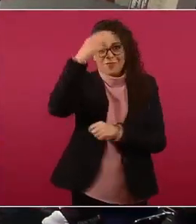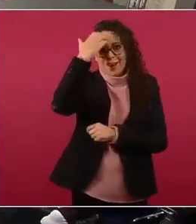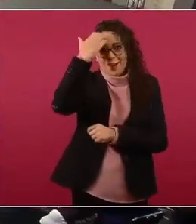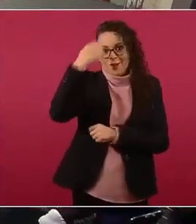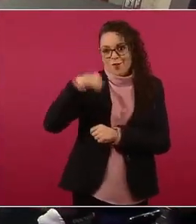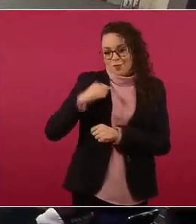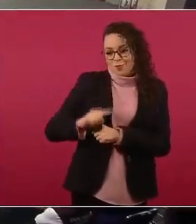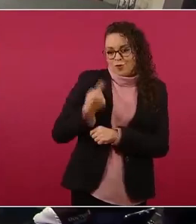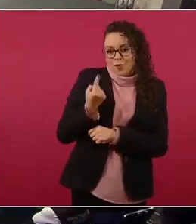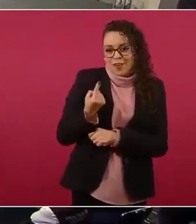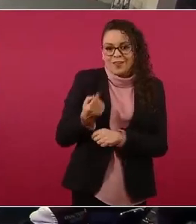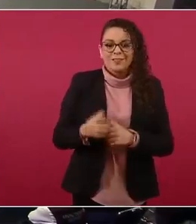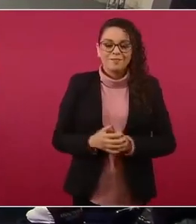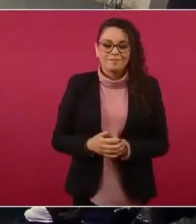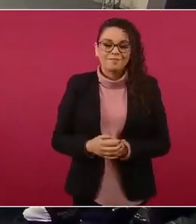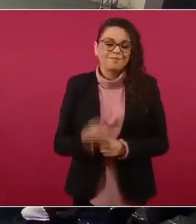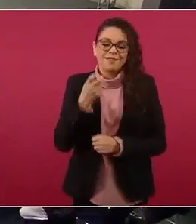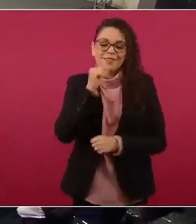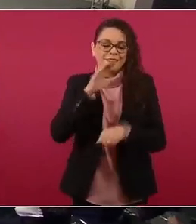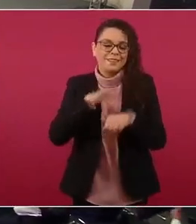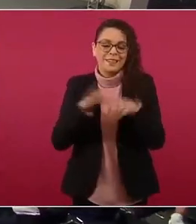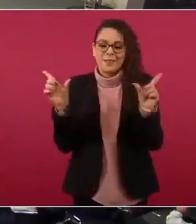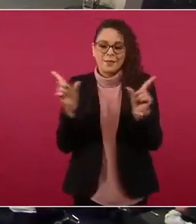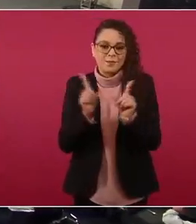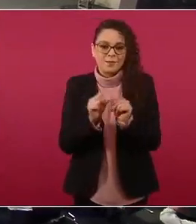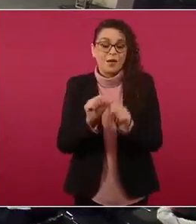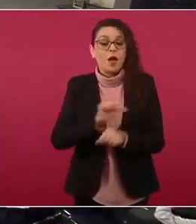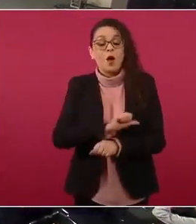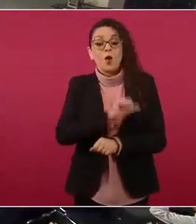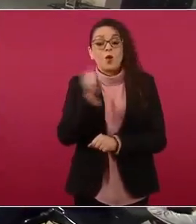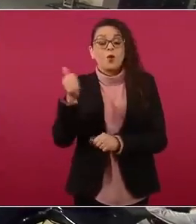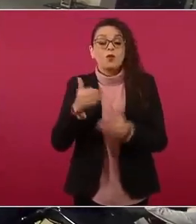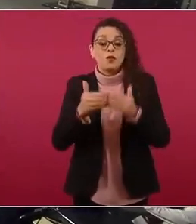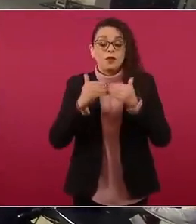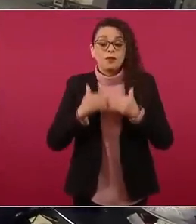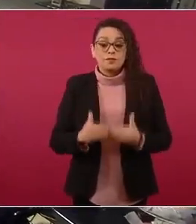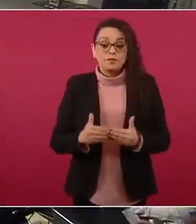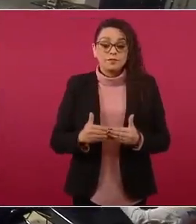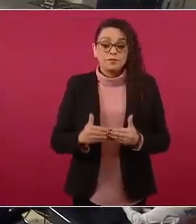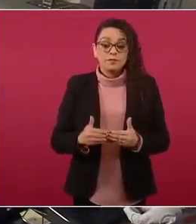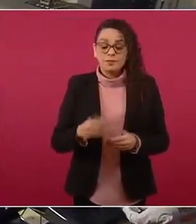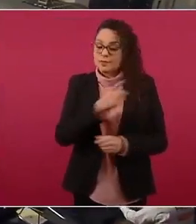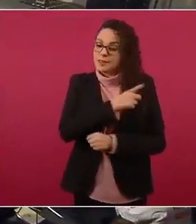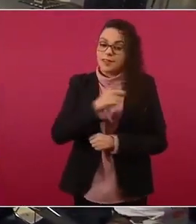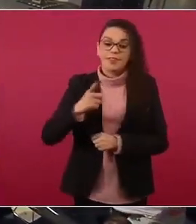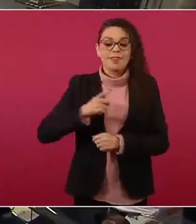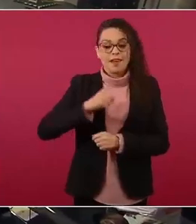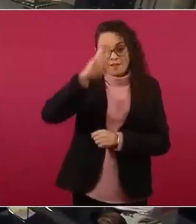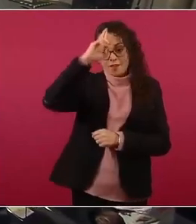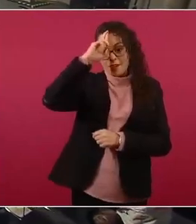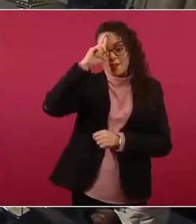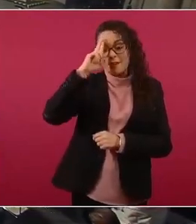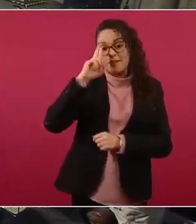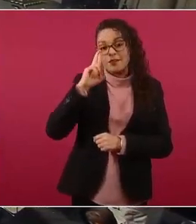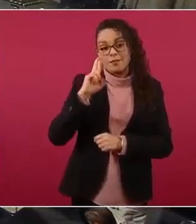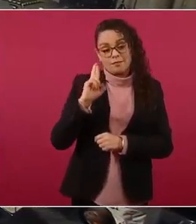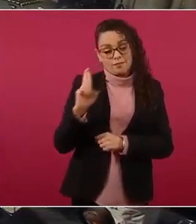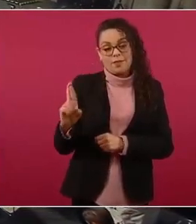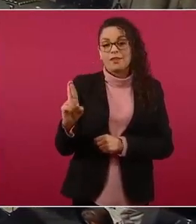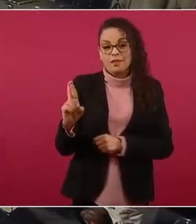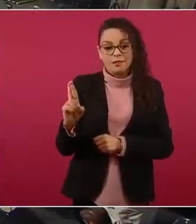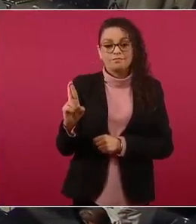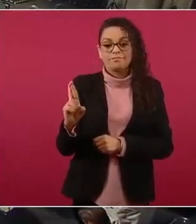Nada más eso. Y lo otro, pero esto aplica a todos, que se respeten,